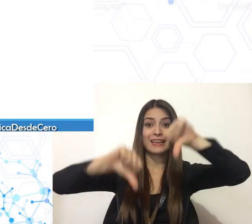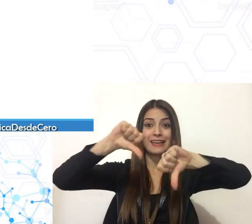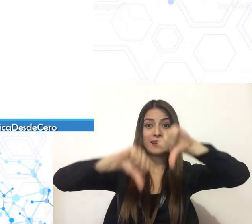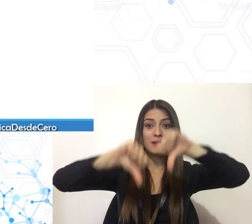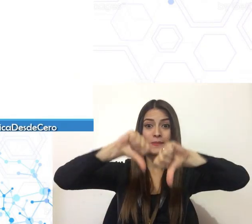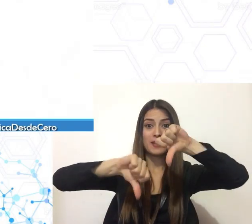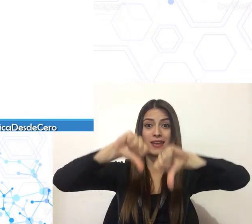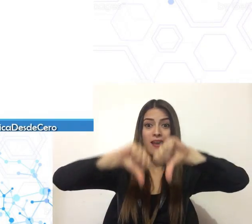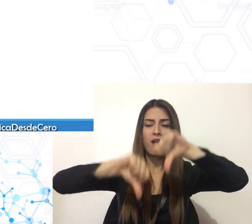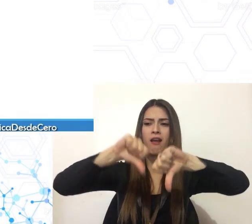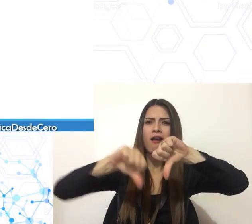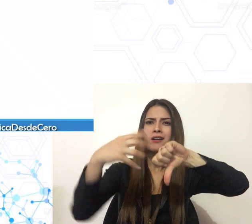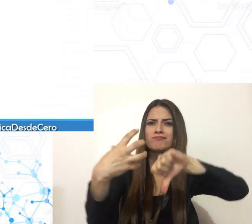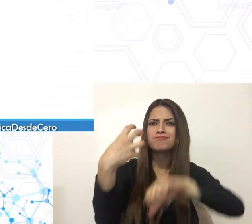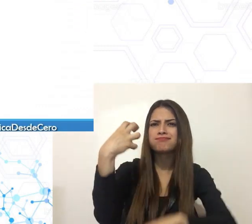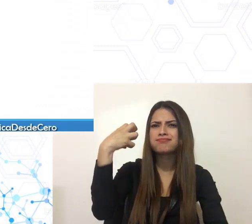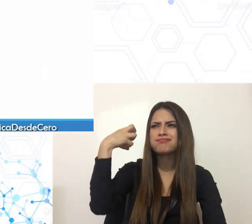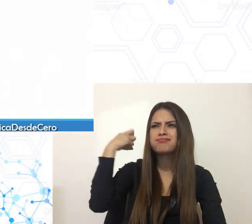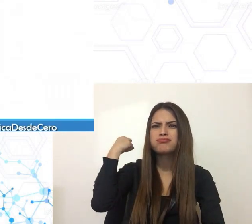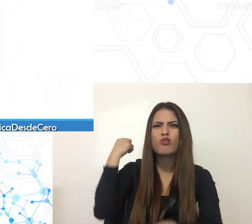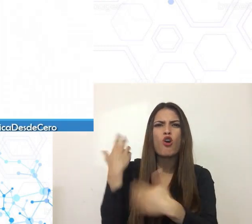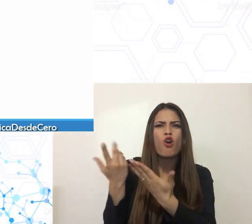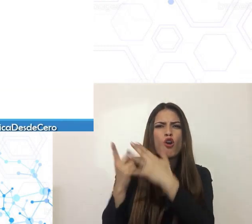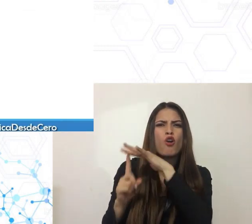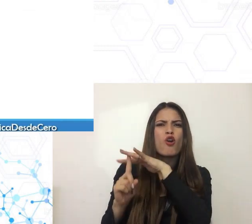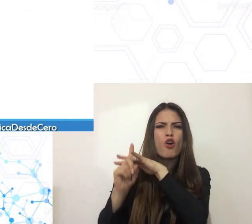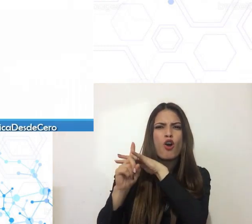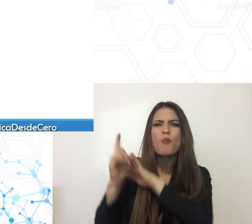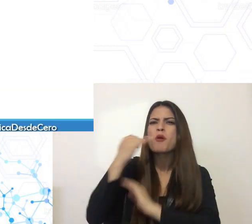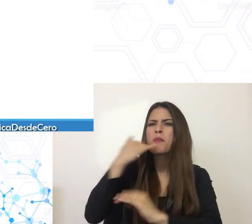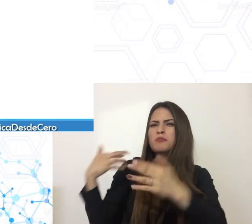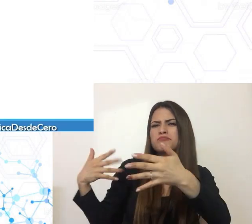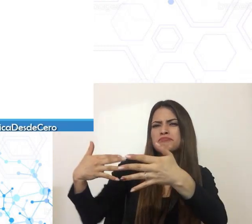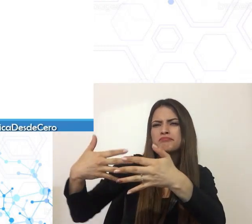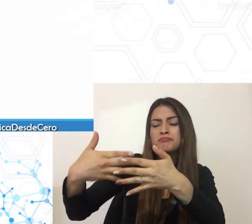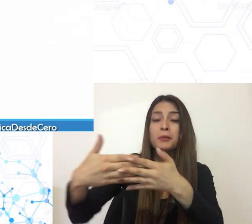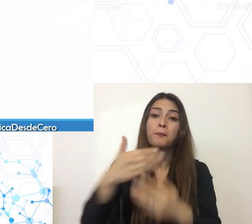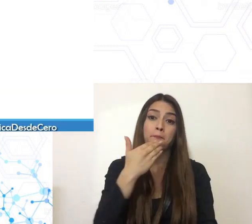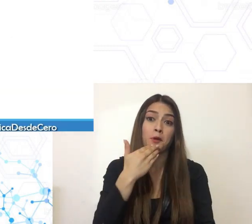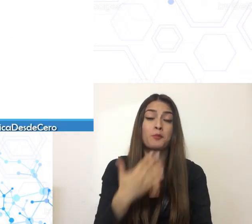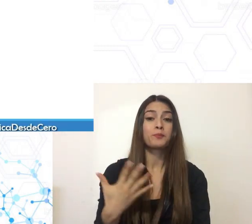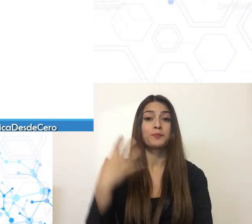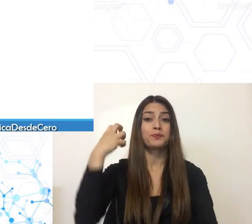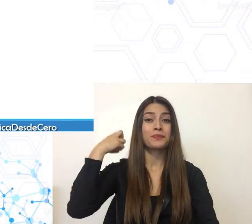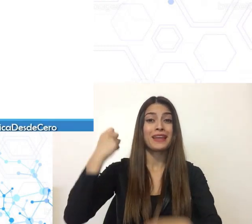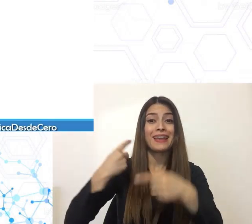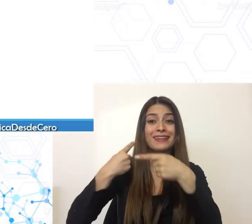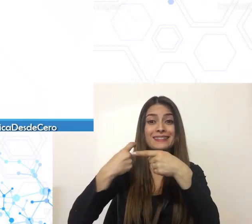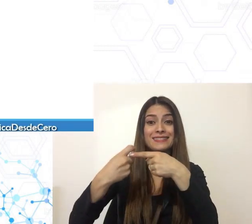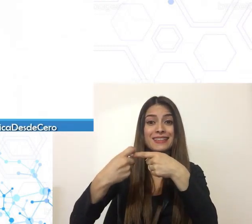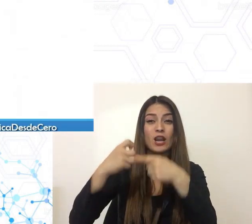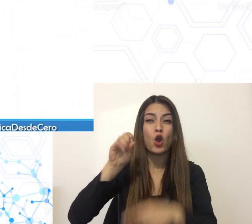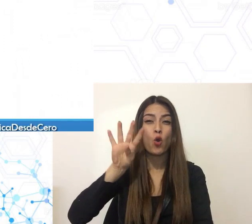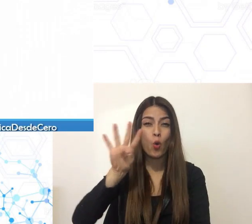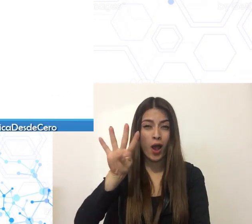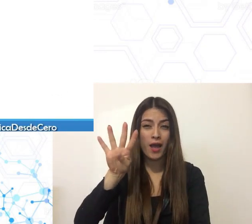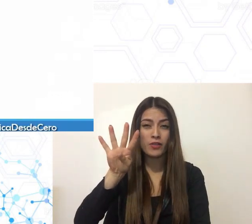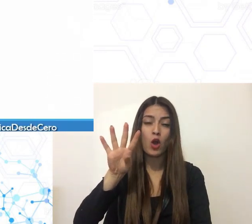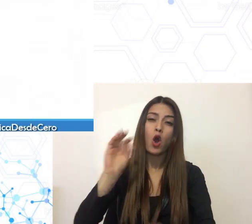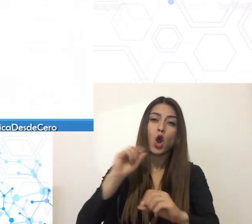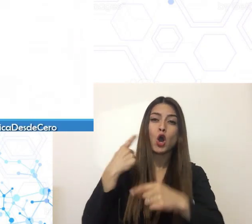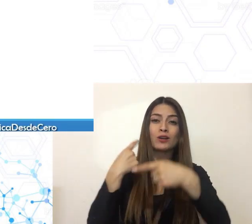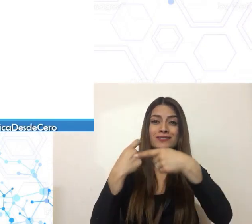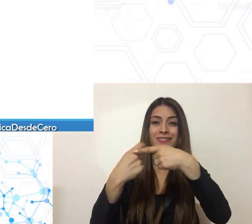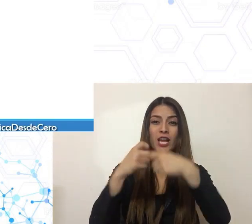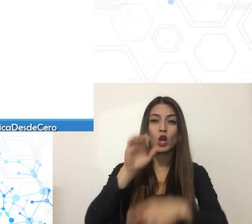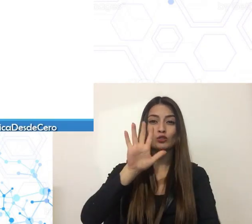trabajar un poco sobre lo que es la historia de la química. Vamos a empezar por los griegos en el siglo IV y V antes